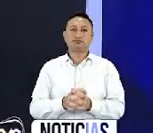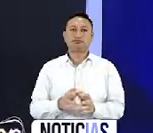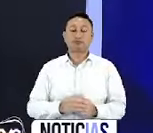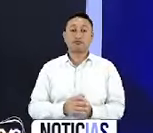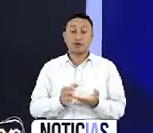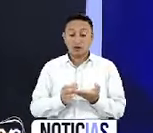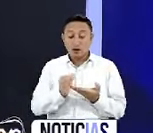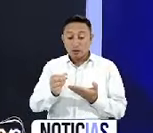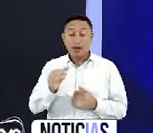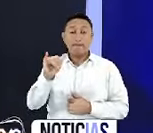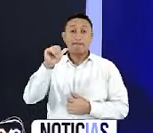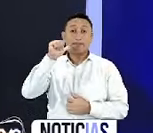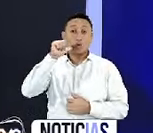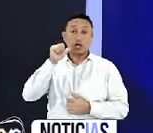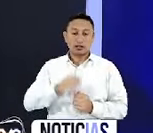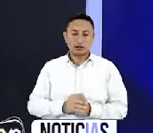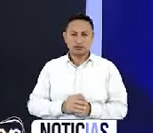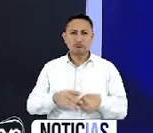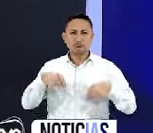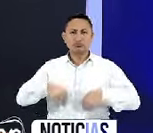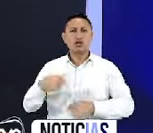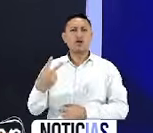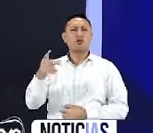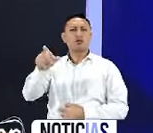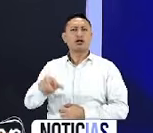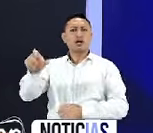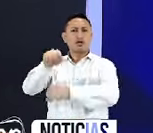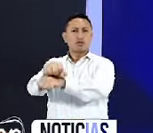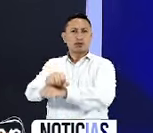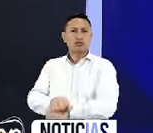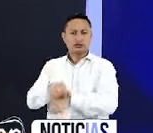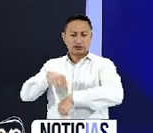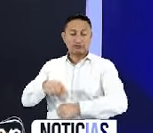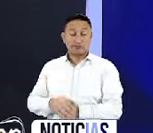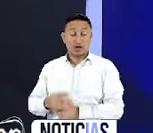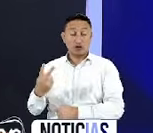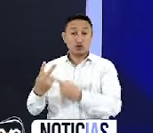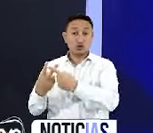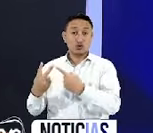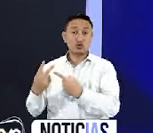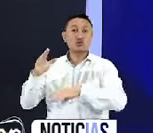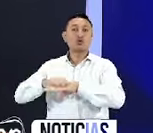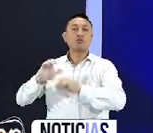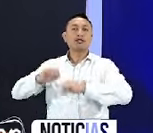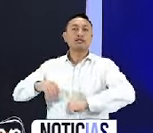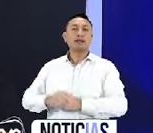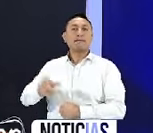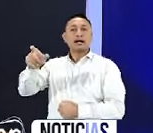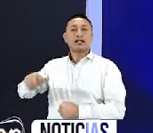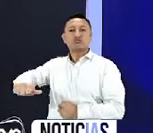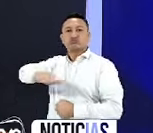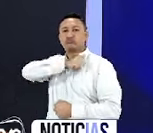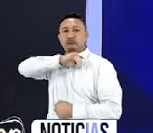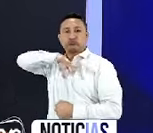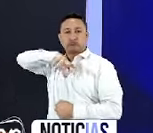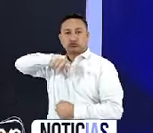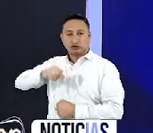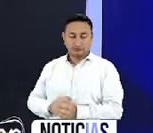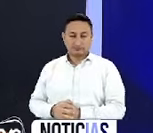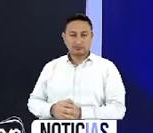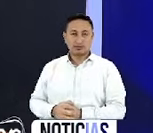La parroquia de Amaguaña fueron detenidos dos sujetos aparentemente implicados en el delito de robo a personas. Los